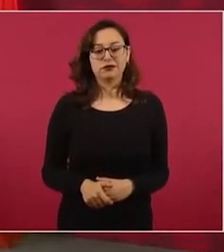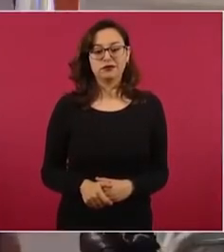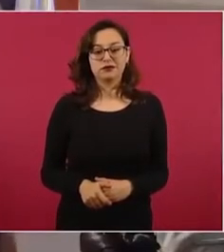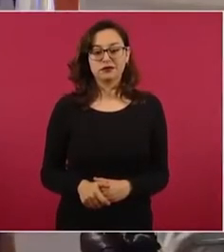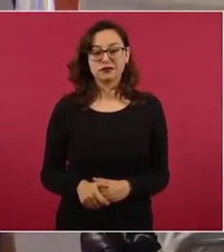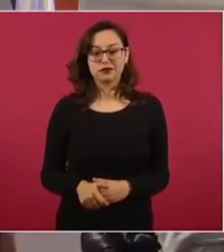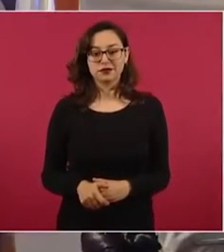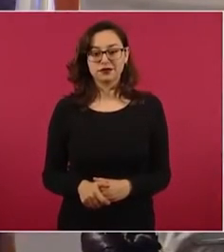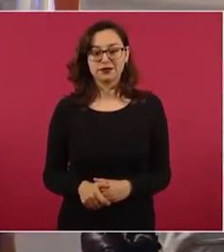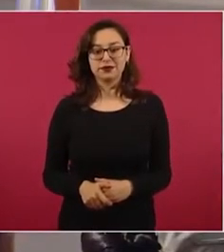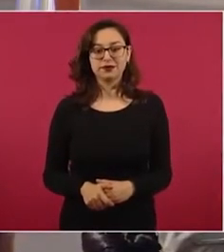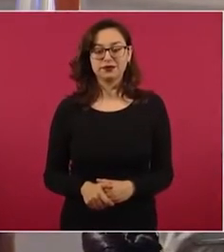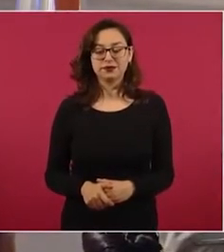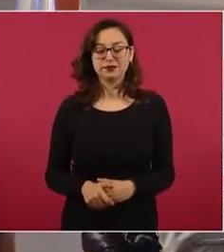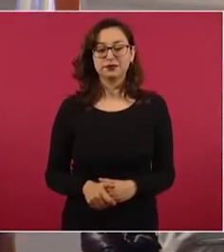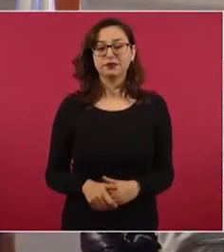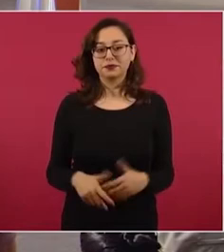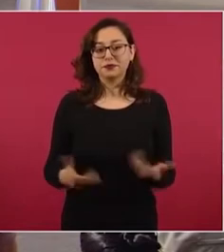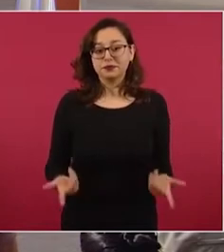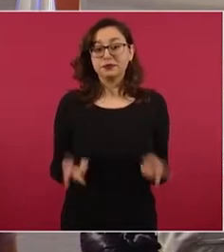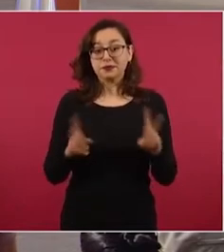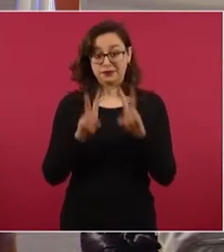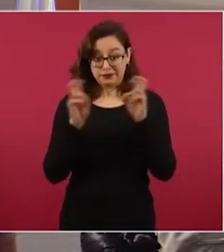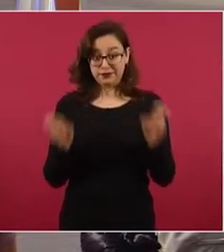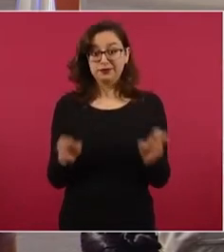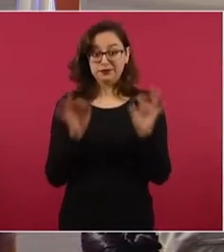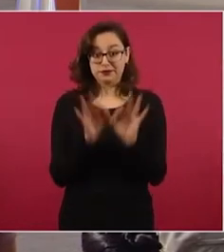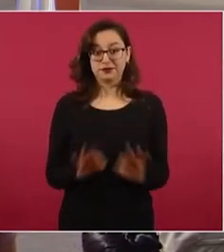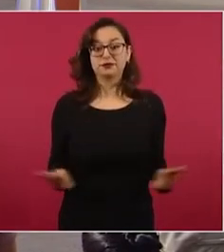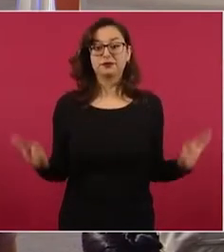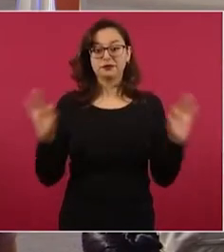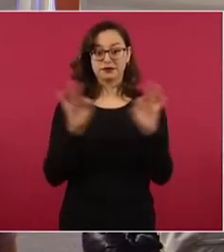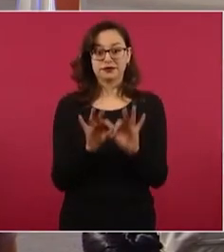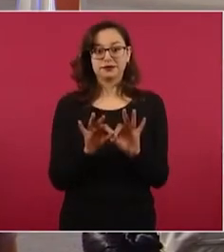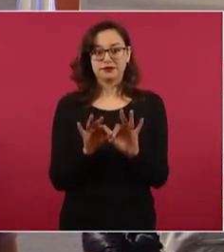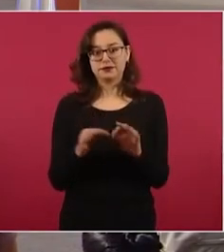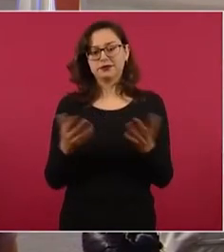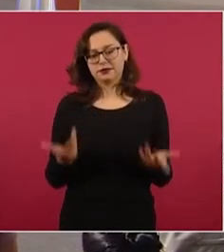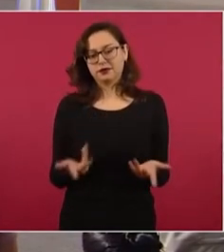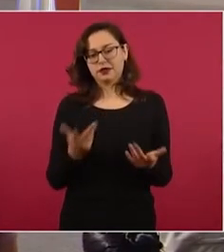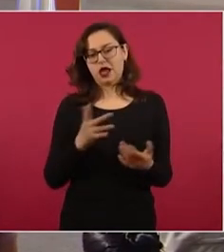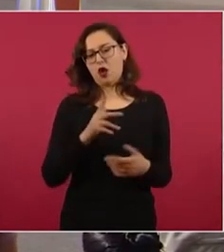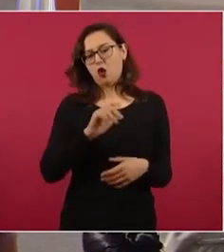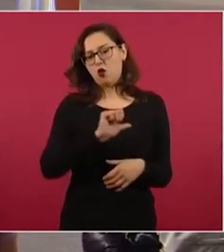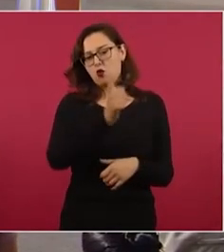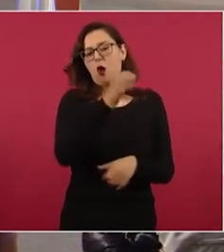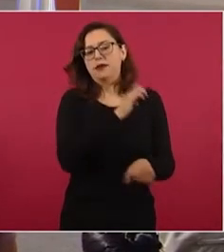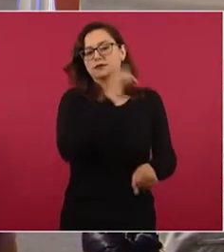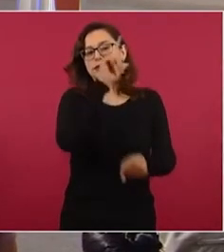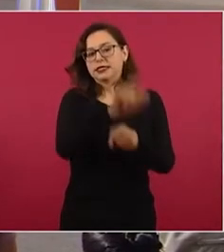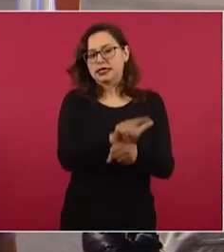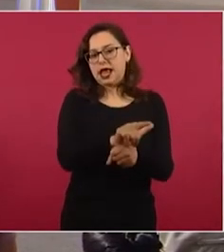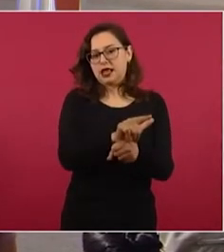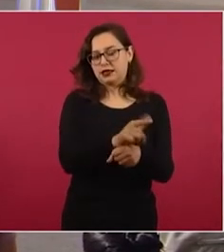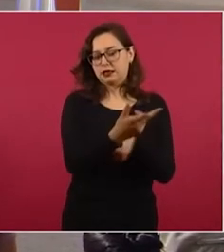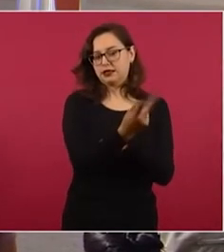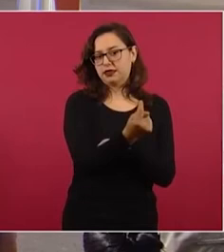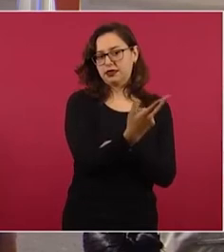Y esto también es importante porque pues es una operación